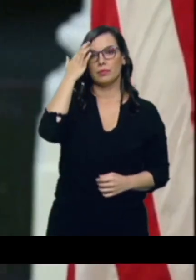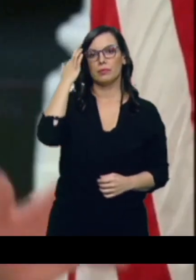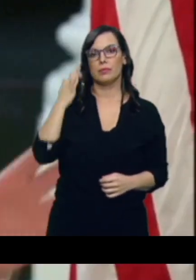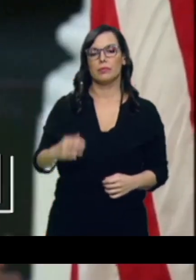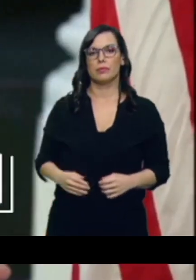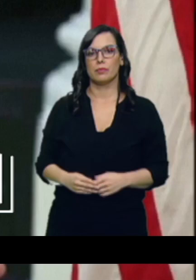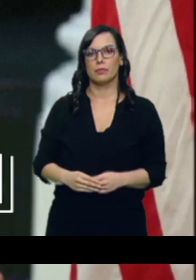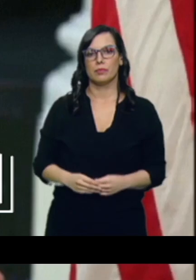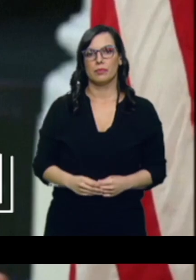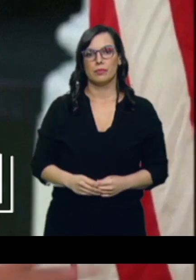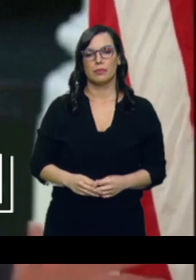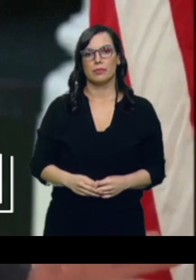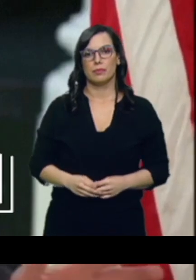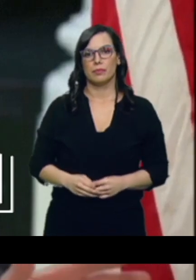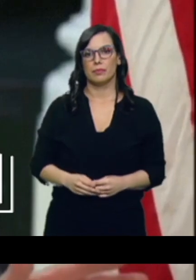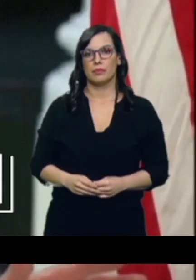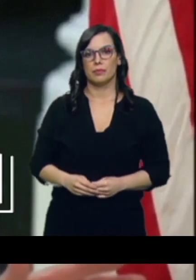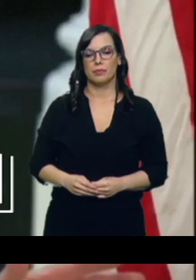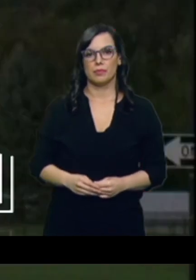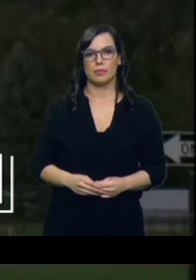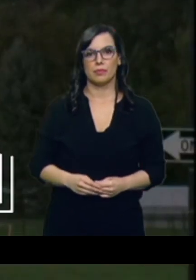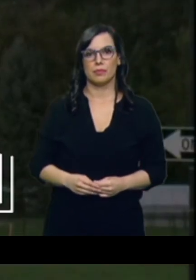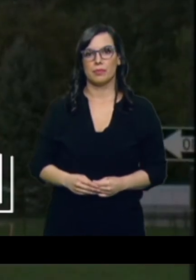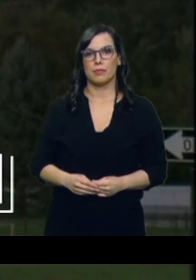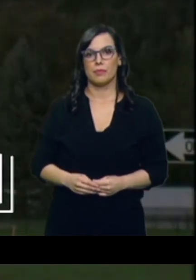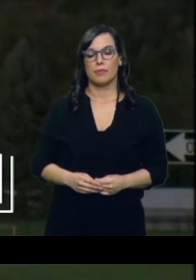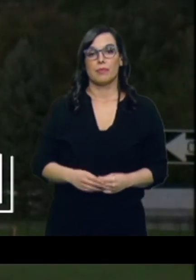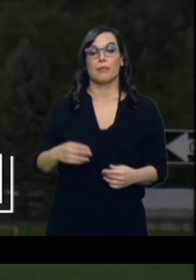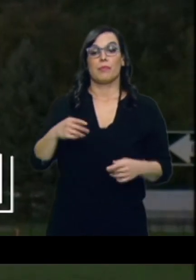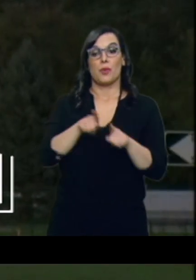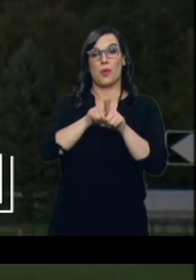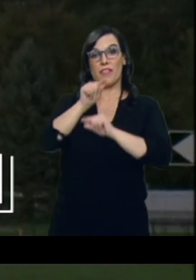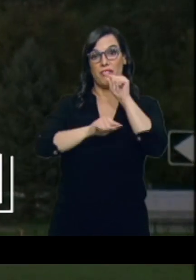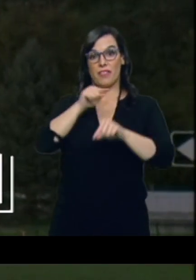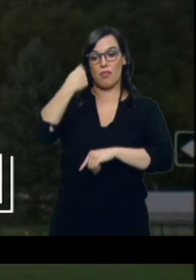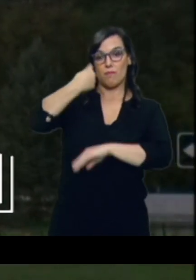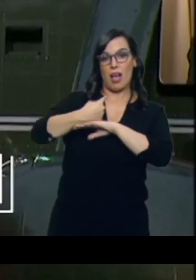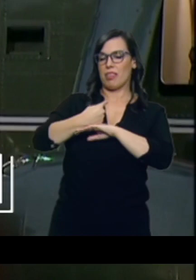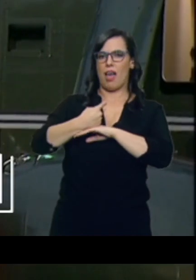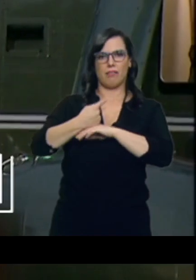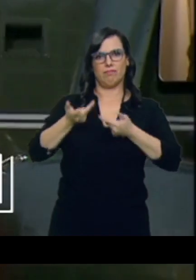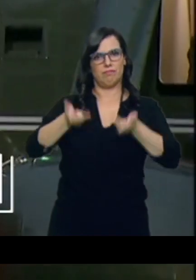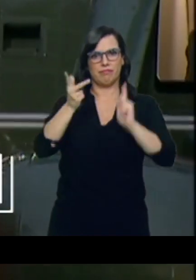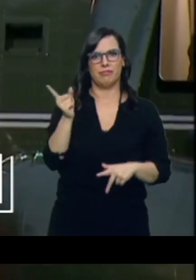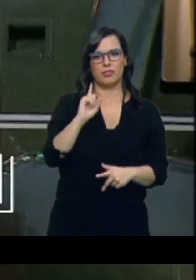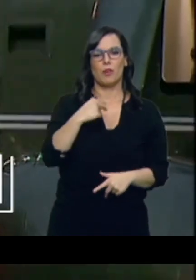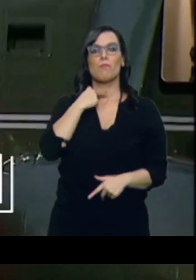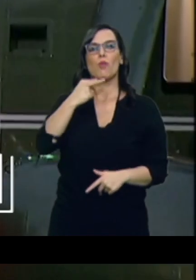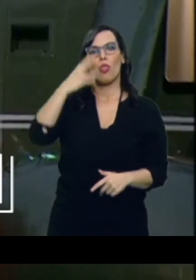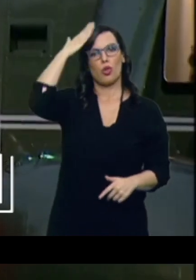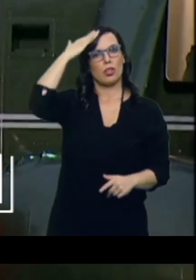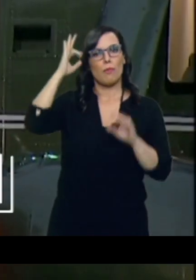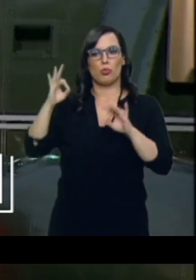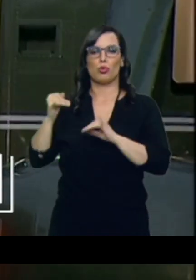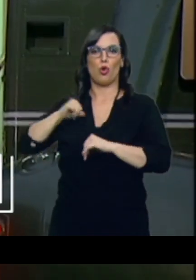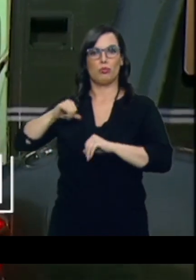Don't let it dominate. Don't let it take over your lives. No dejen que el virus domine sus vidas, es lo que ha dicho Trump nada más llegar a la Casa Blanca tras